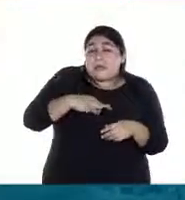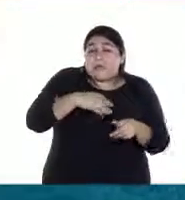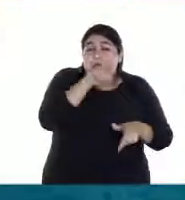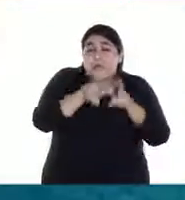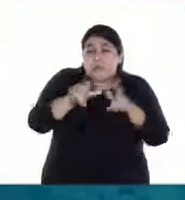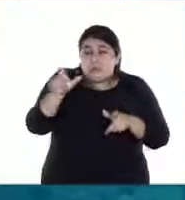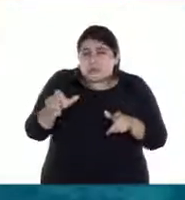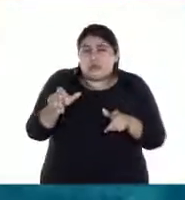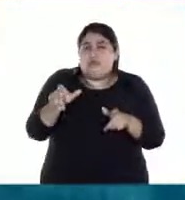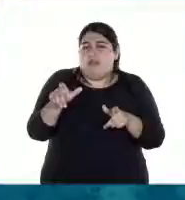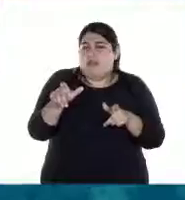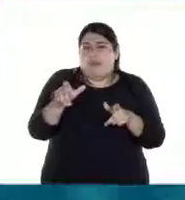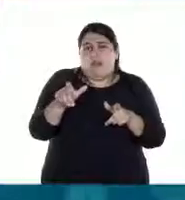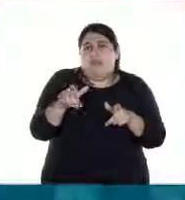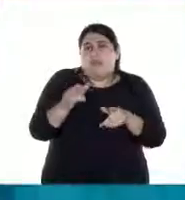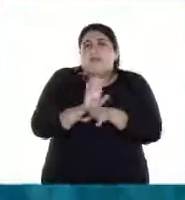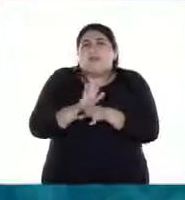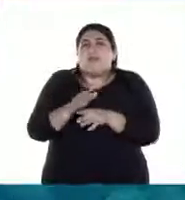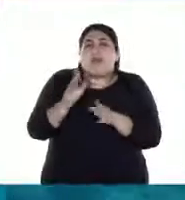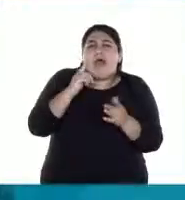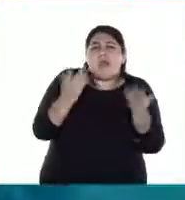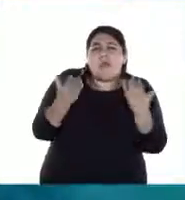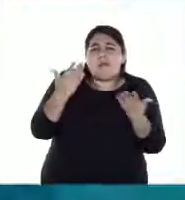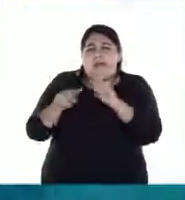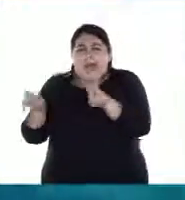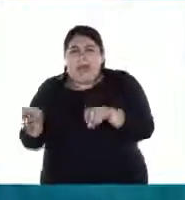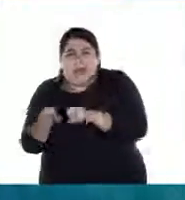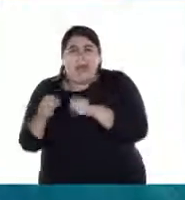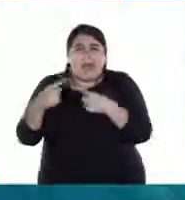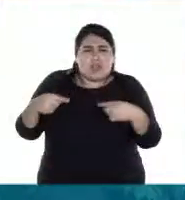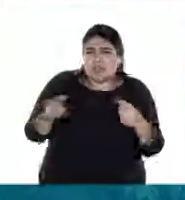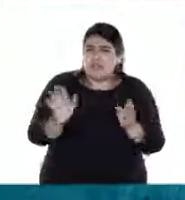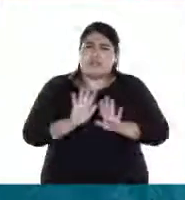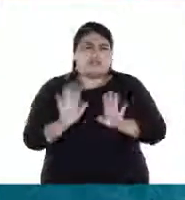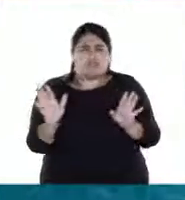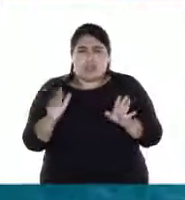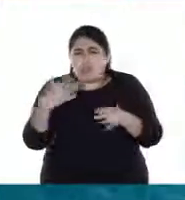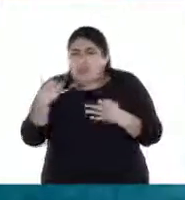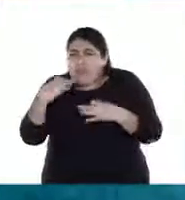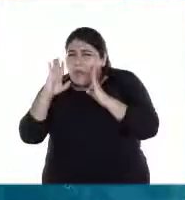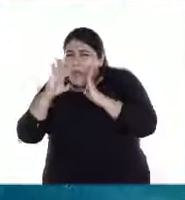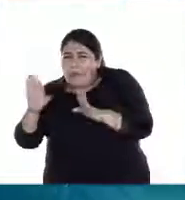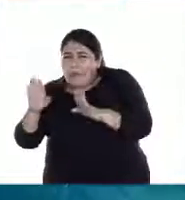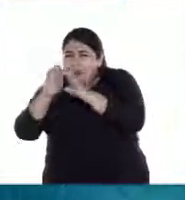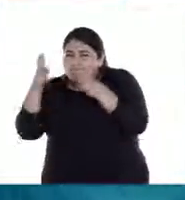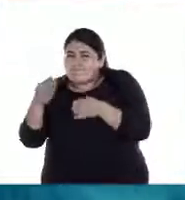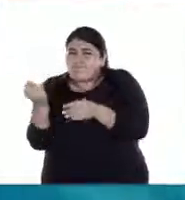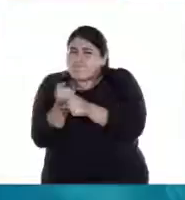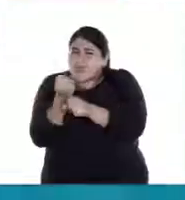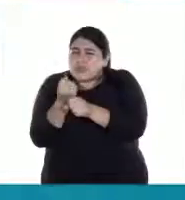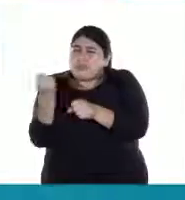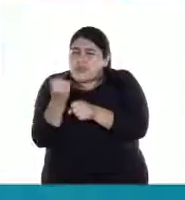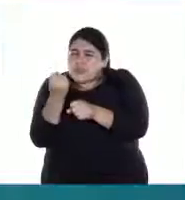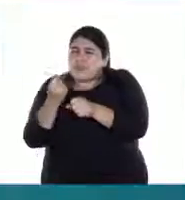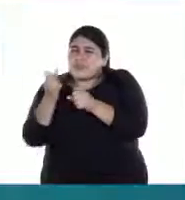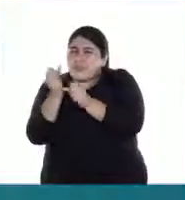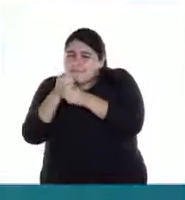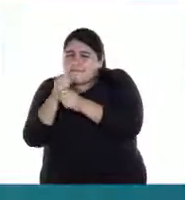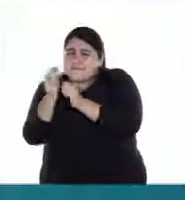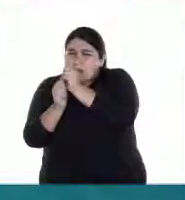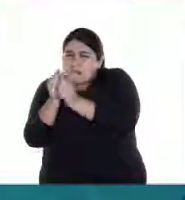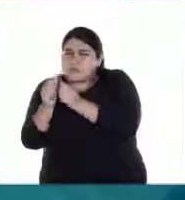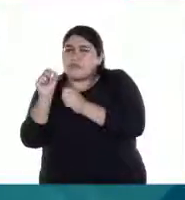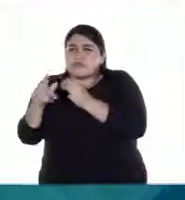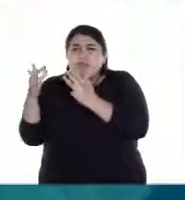por delante de la ganancia de unos pocos, donde los laboratorios rindan cuentas por los miles de vidas que se cobró el incumplimiento de sus